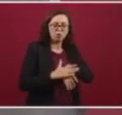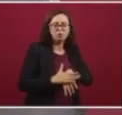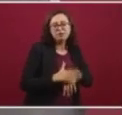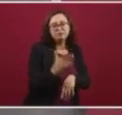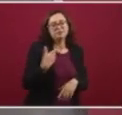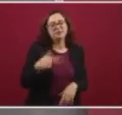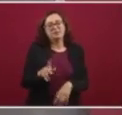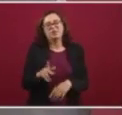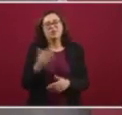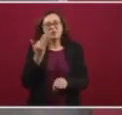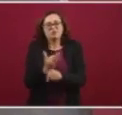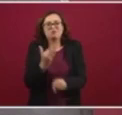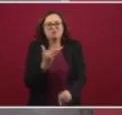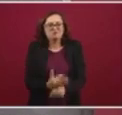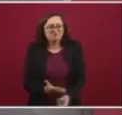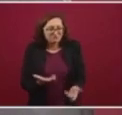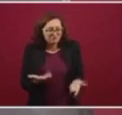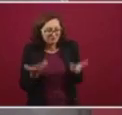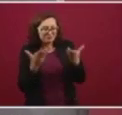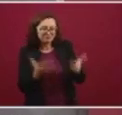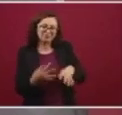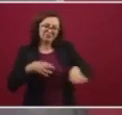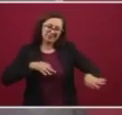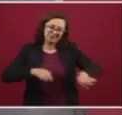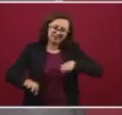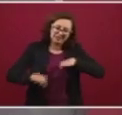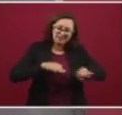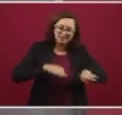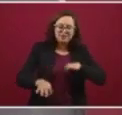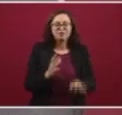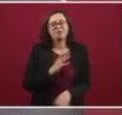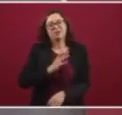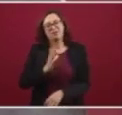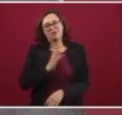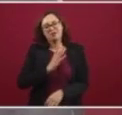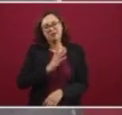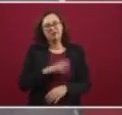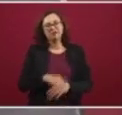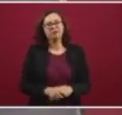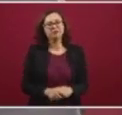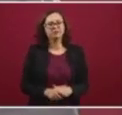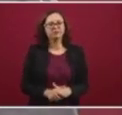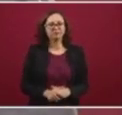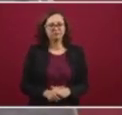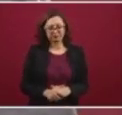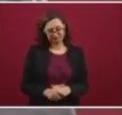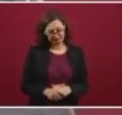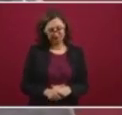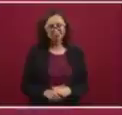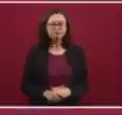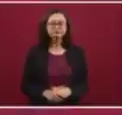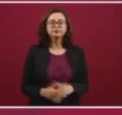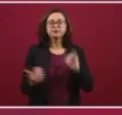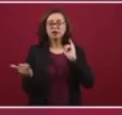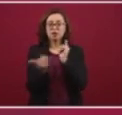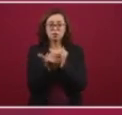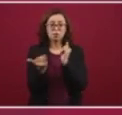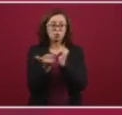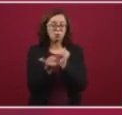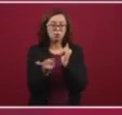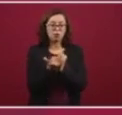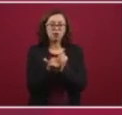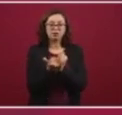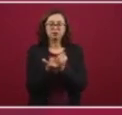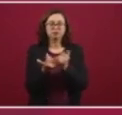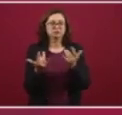empleos que se obtienen con la minería. Al mismo tiempo, no podemos,